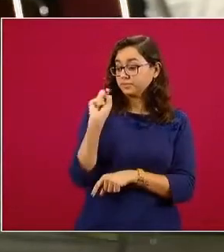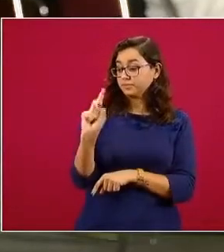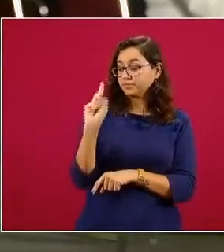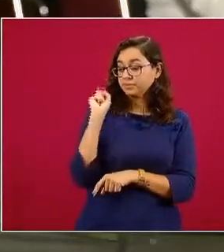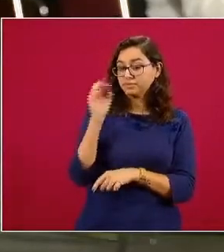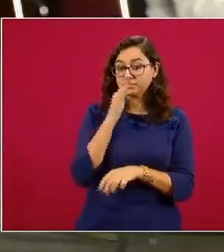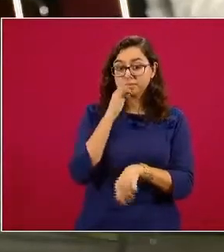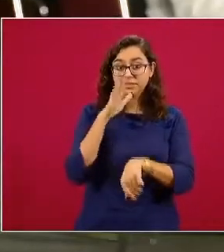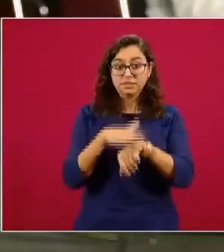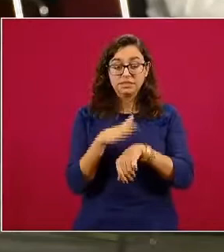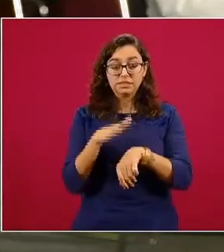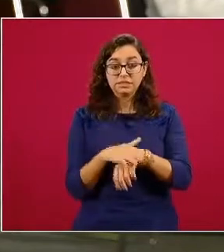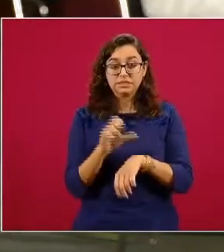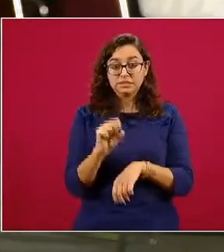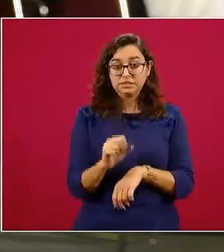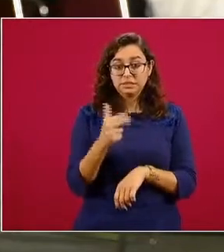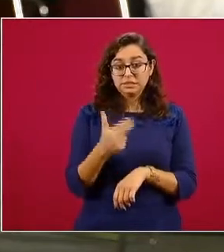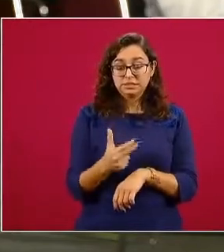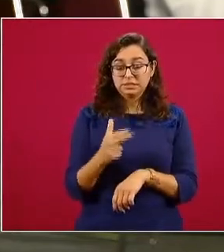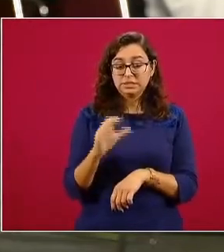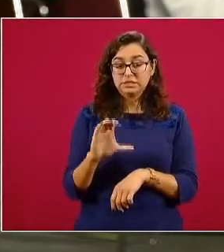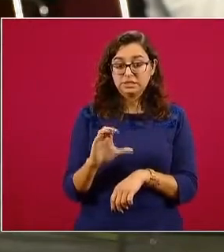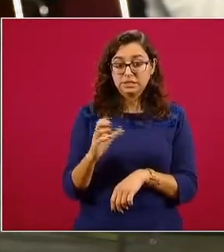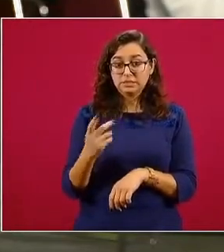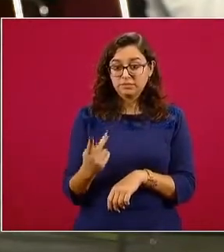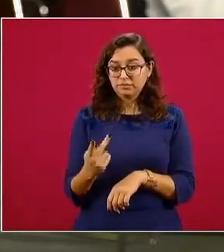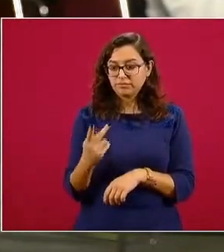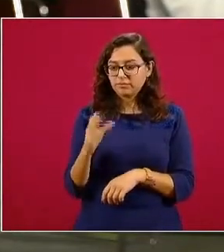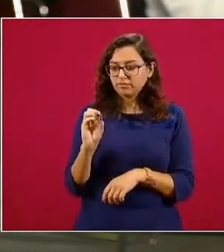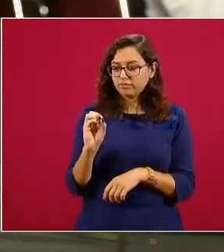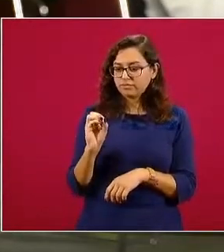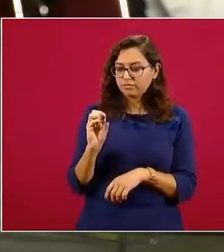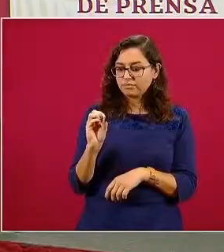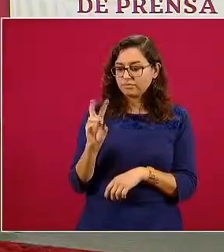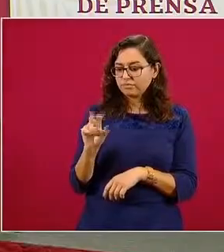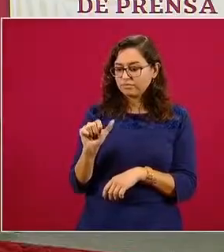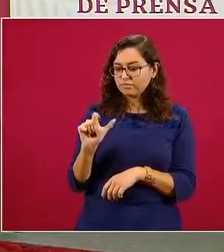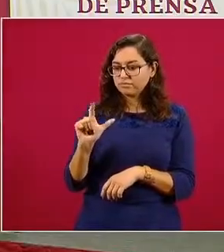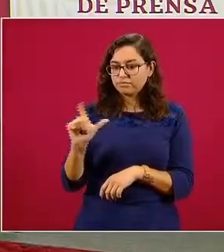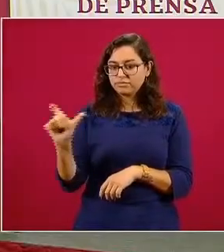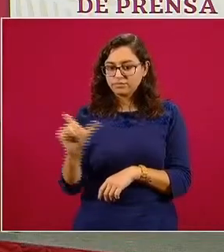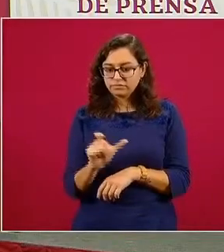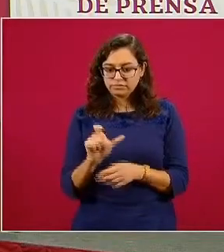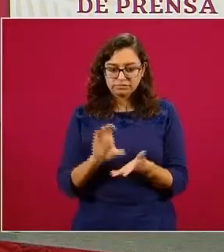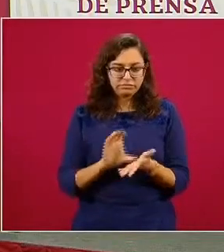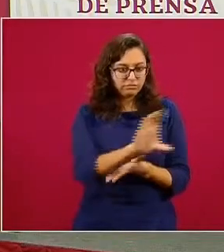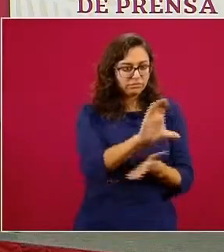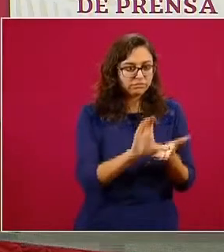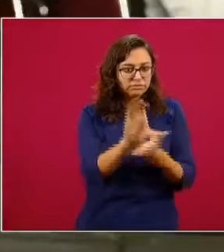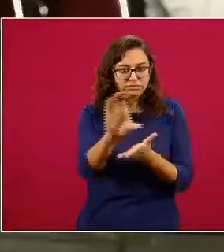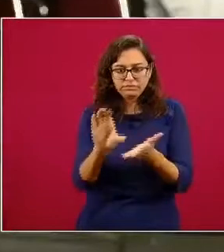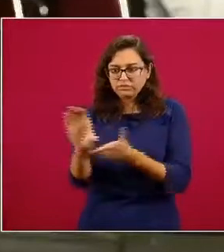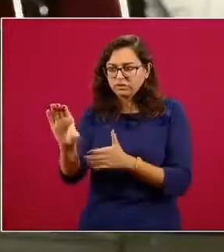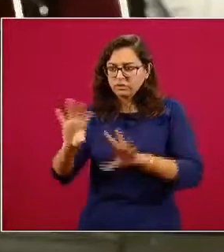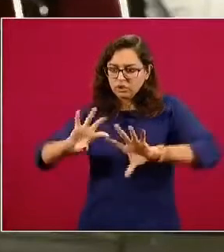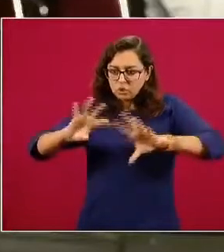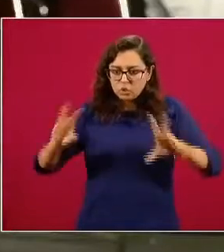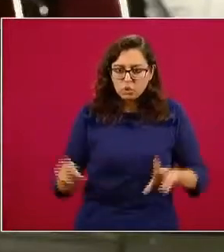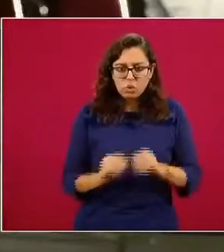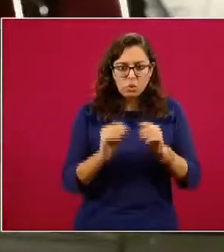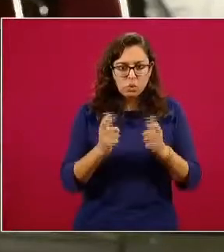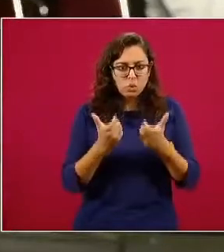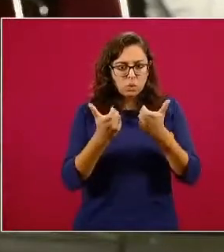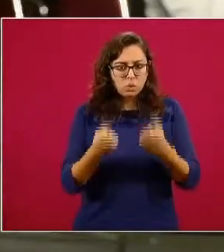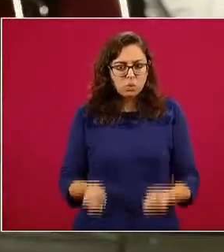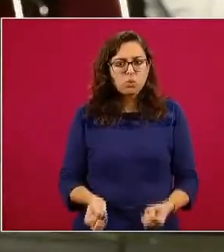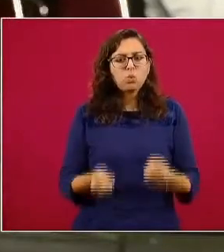contrato de compra y mecanismo de COVAX. ¿Cuántos anticipos se van a dar y de qué monto? ¿Cuánto es el total de